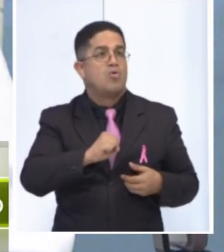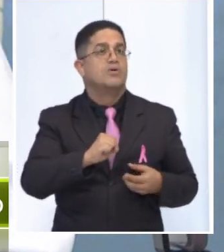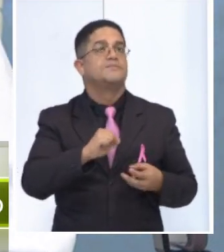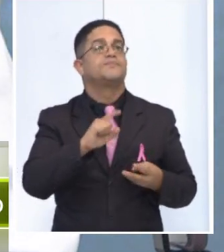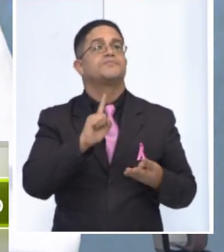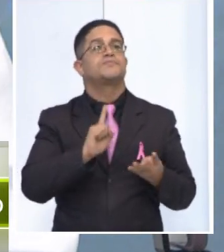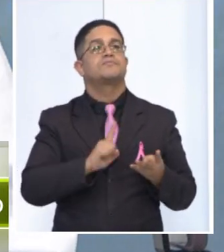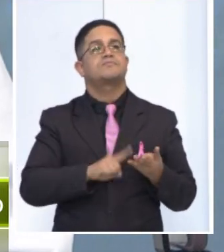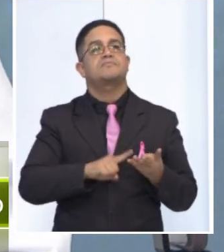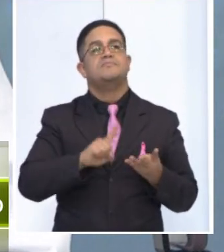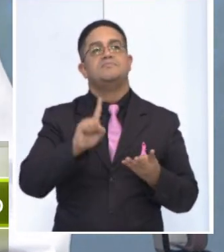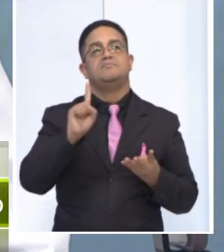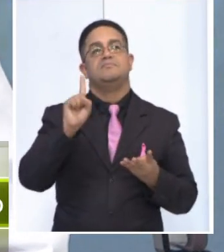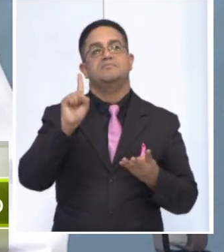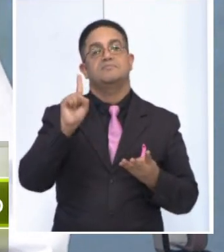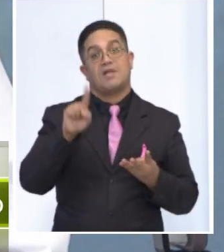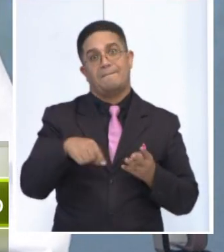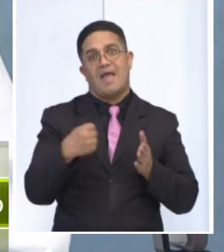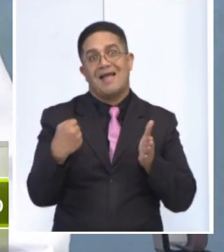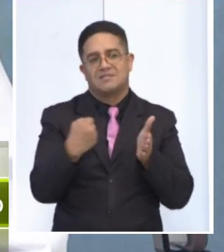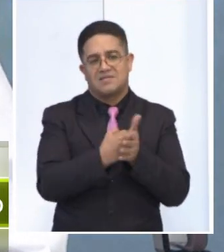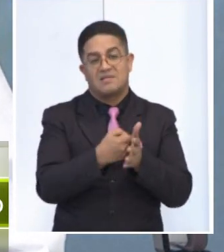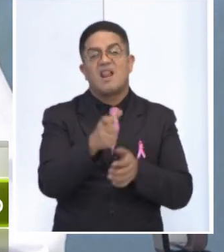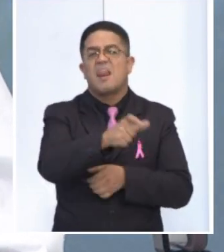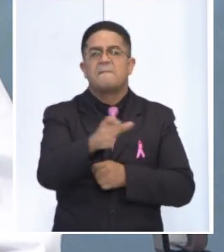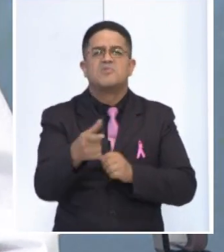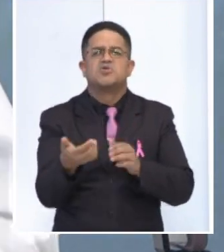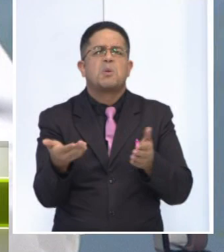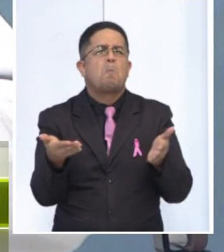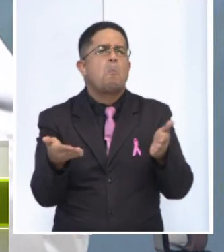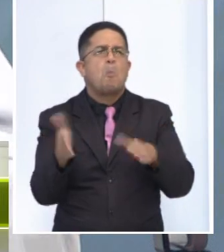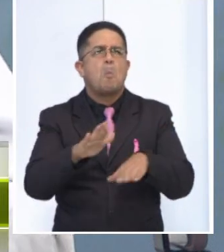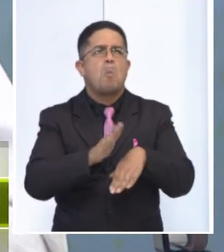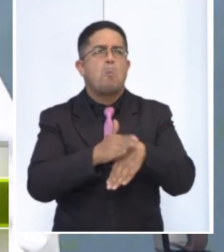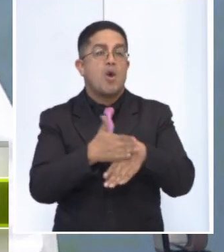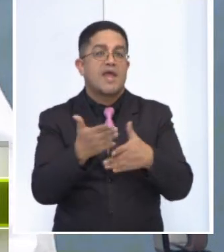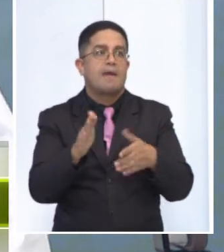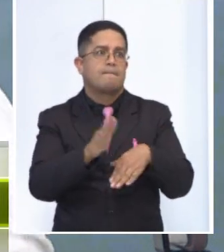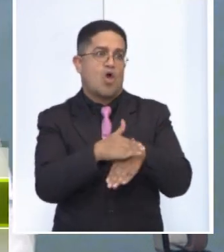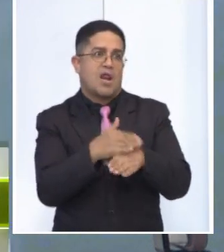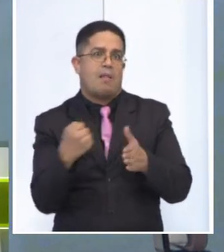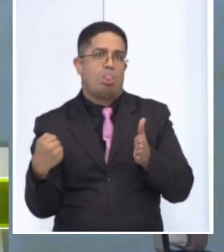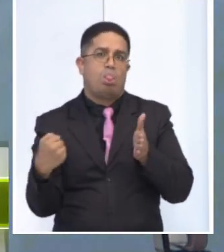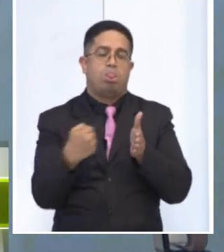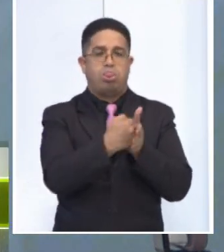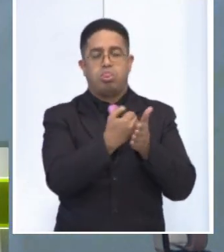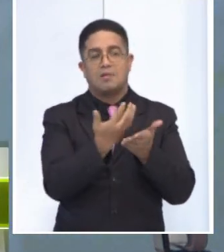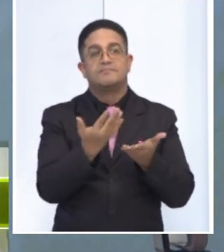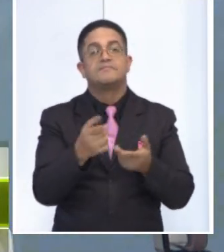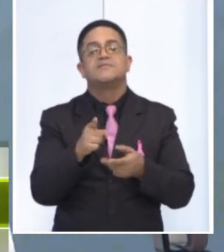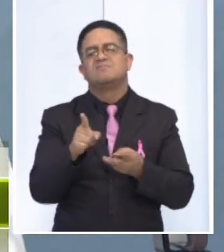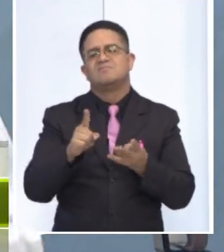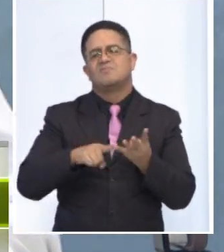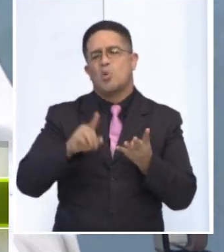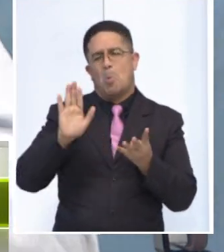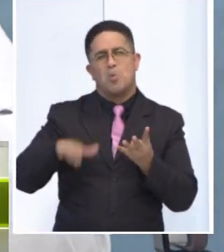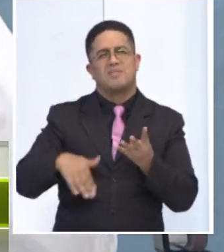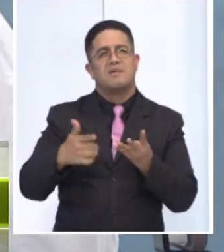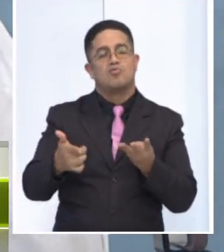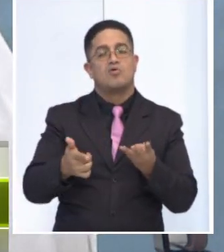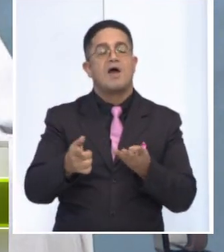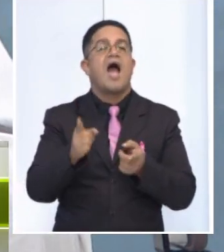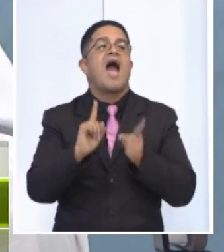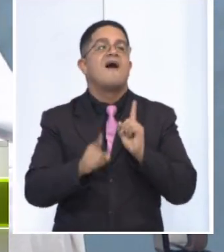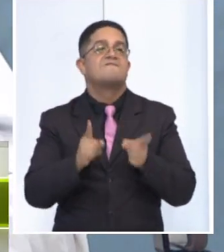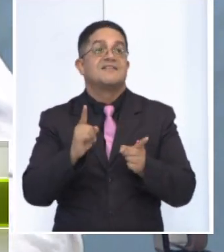cardíaca, inclusive accidentes. Muchas de estas personas mueren por accidente o pues son arrollados, ¿no? Y por último, lo que tú mencionabas, a veces la dosis